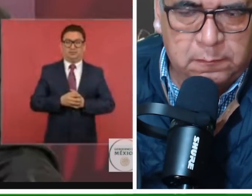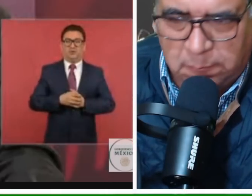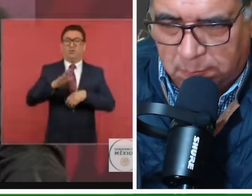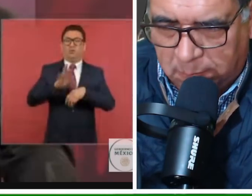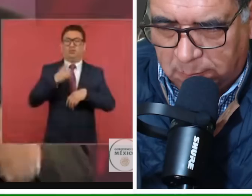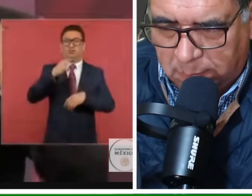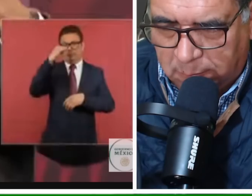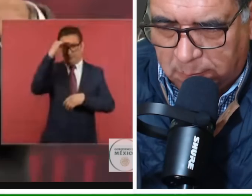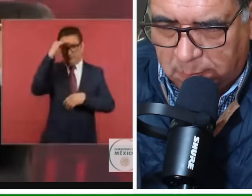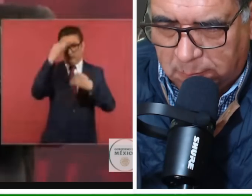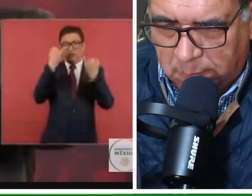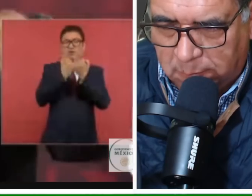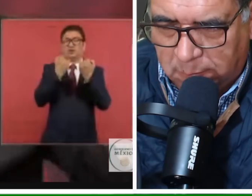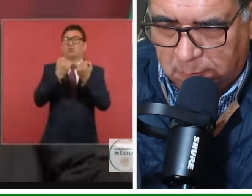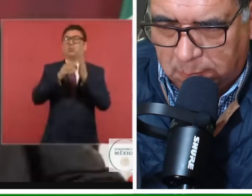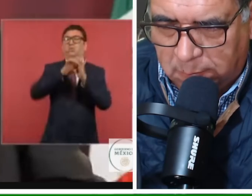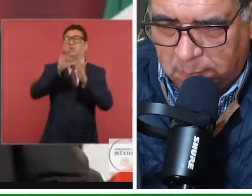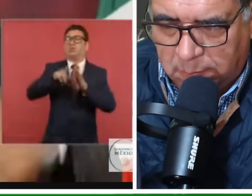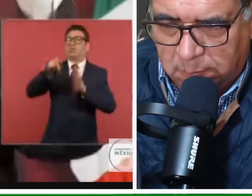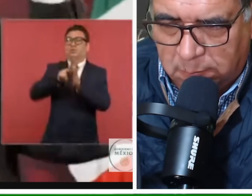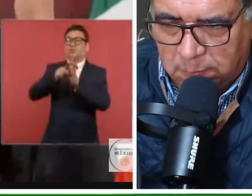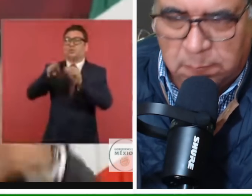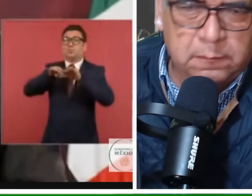lo que le daban a los periodistas. No,